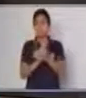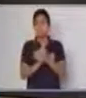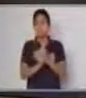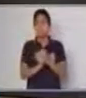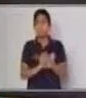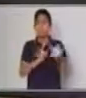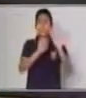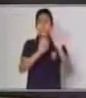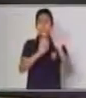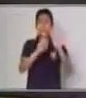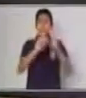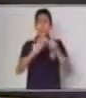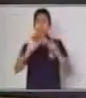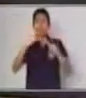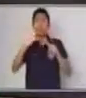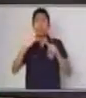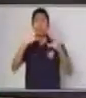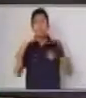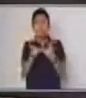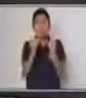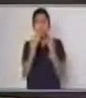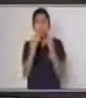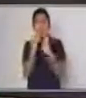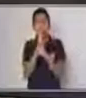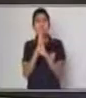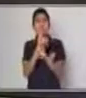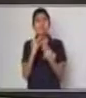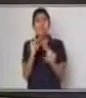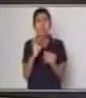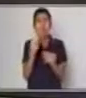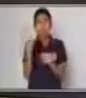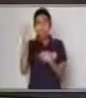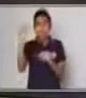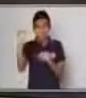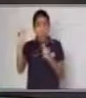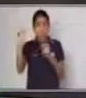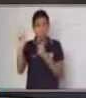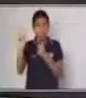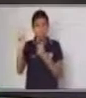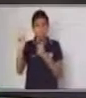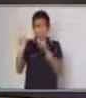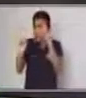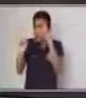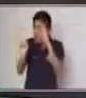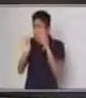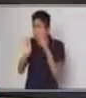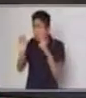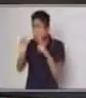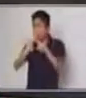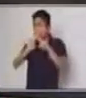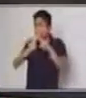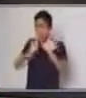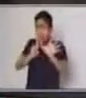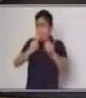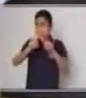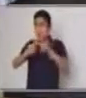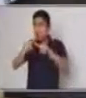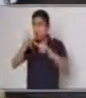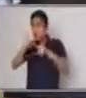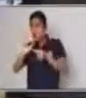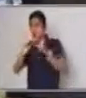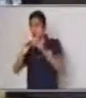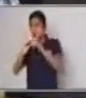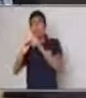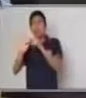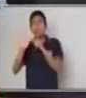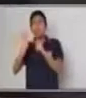por 5 es de nuevo 30. Que es exactamente el número con el que empecé.